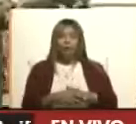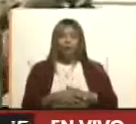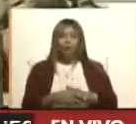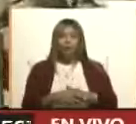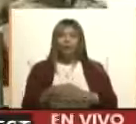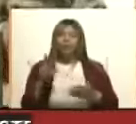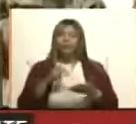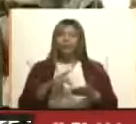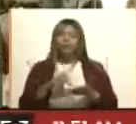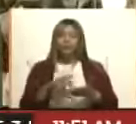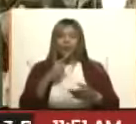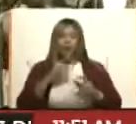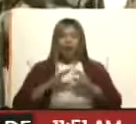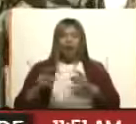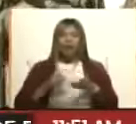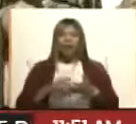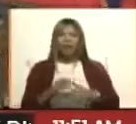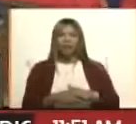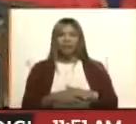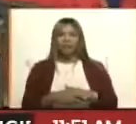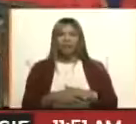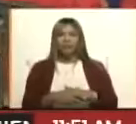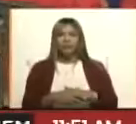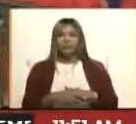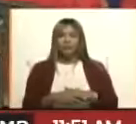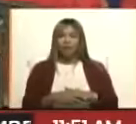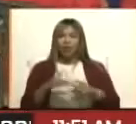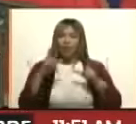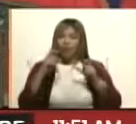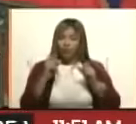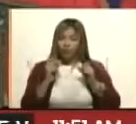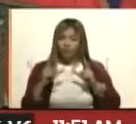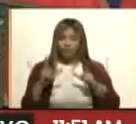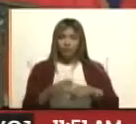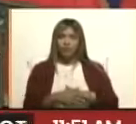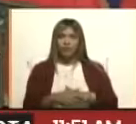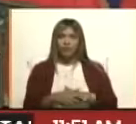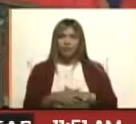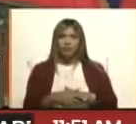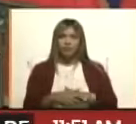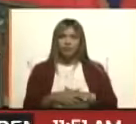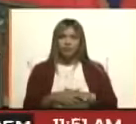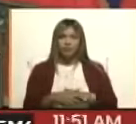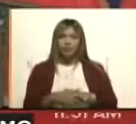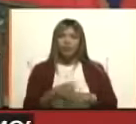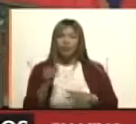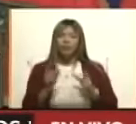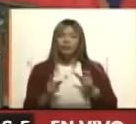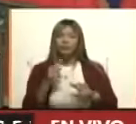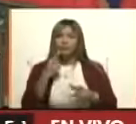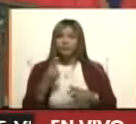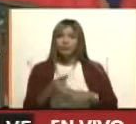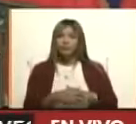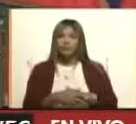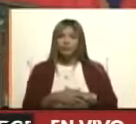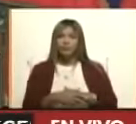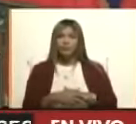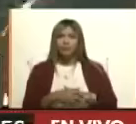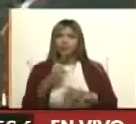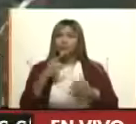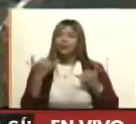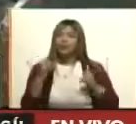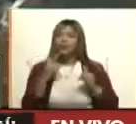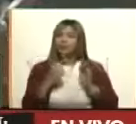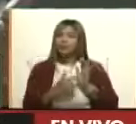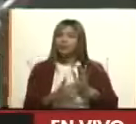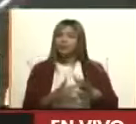puedan participar activamente. Fotos impresionantes, y personalmente vi esta tremenda fiesta que